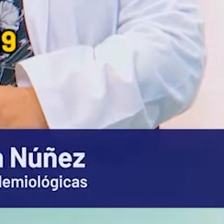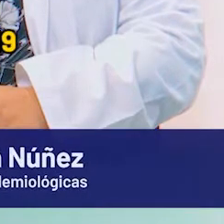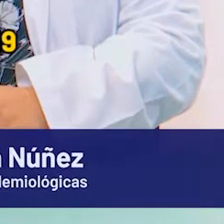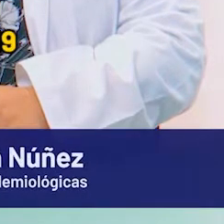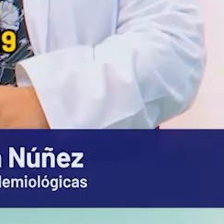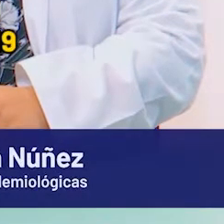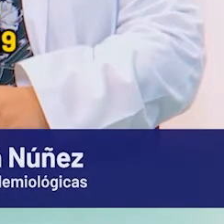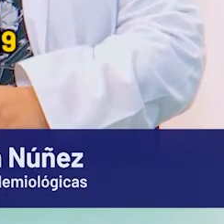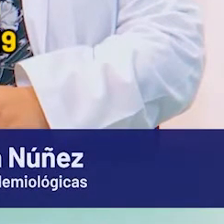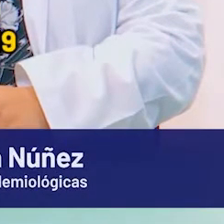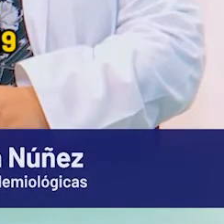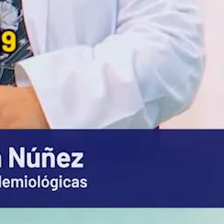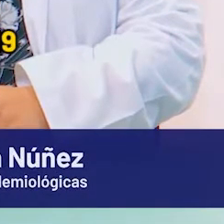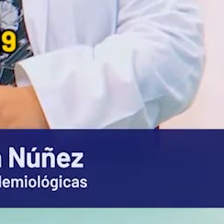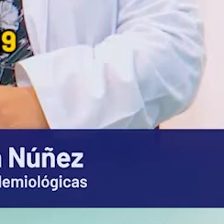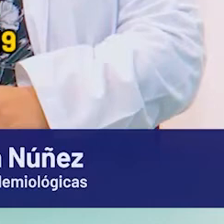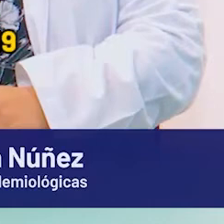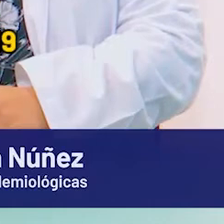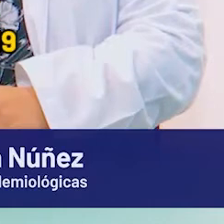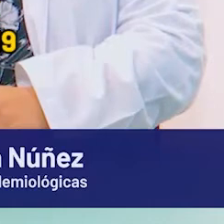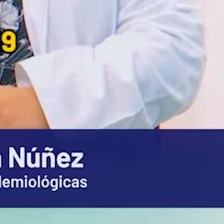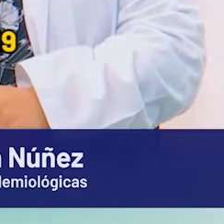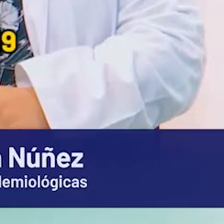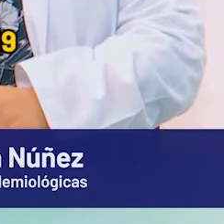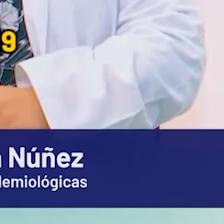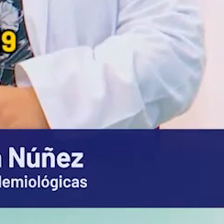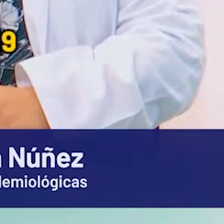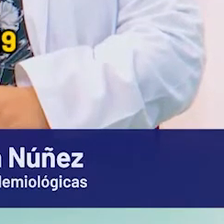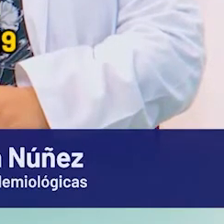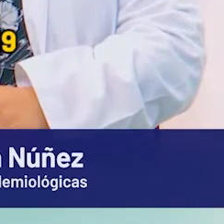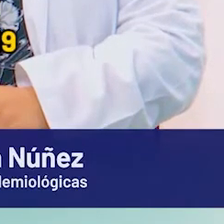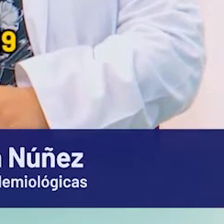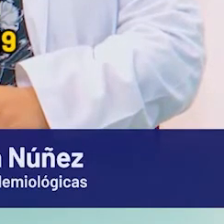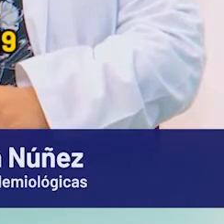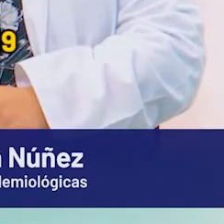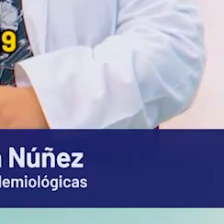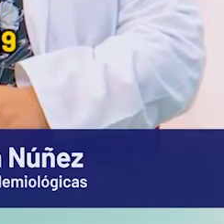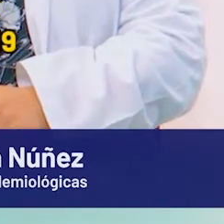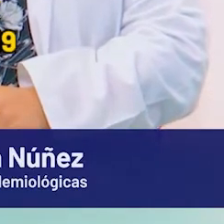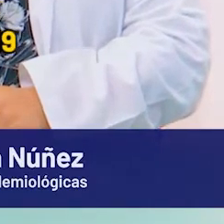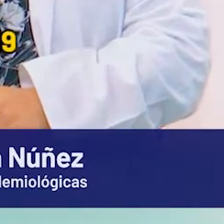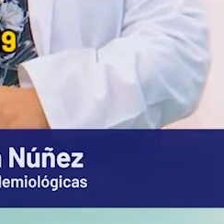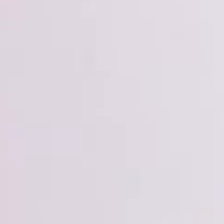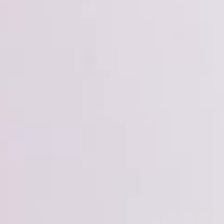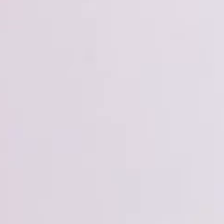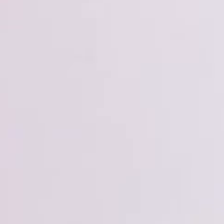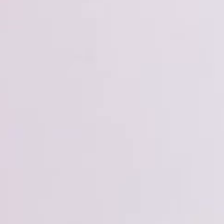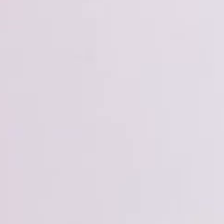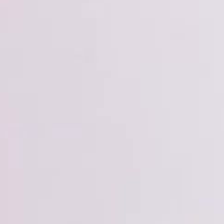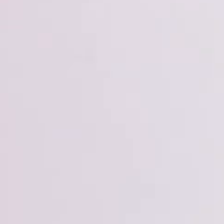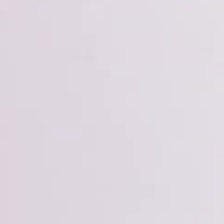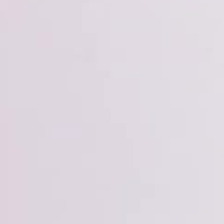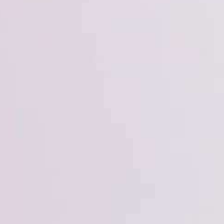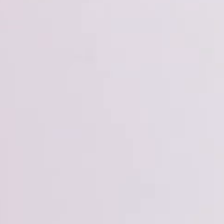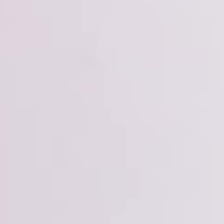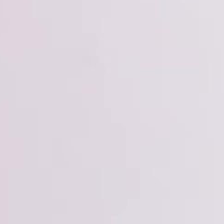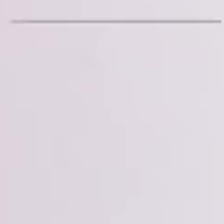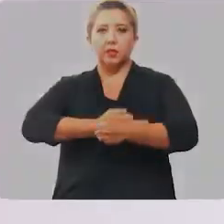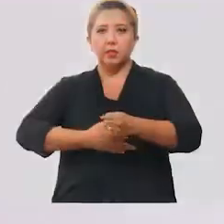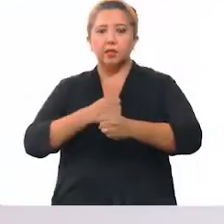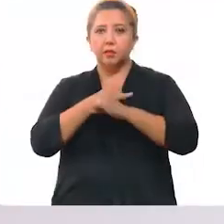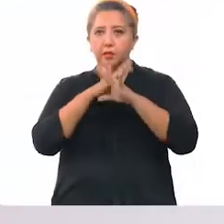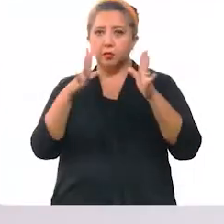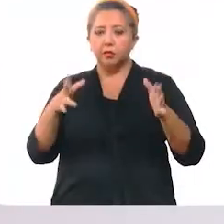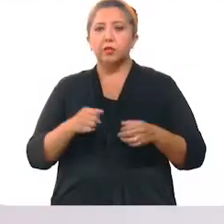Buenas tardes. En este momento daremos el reporte diario relacionado con el COVID-19. Doctora Anaí, por favor. Gracias, doctor. Buenas tardes. Este